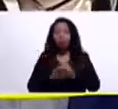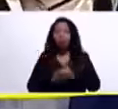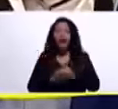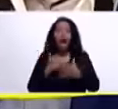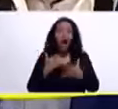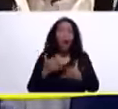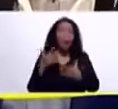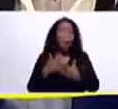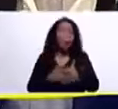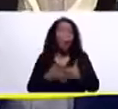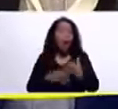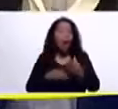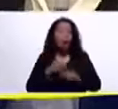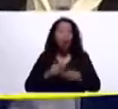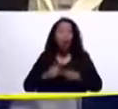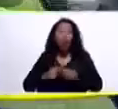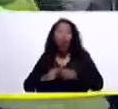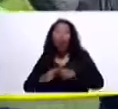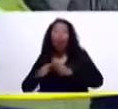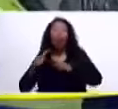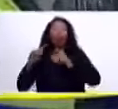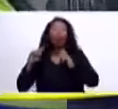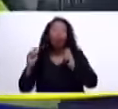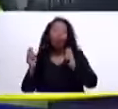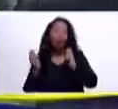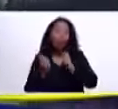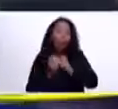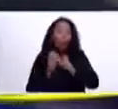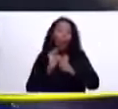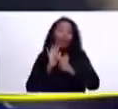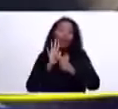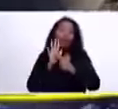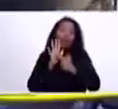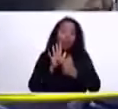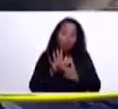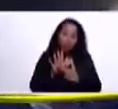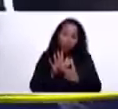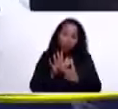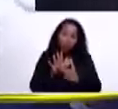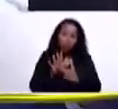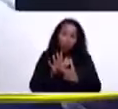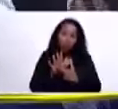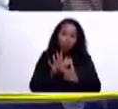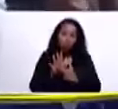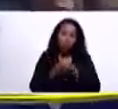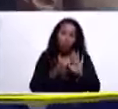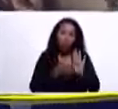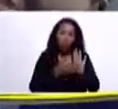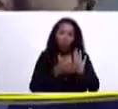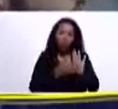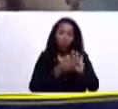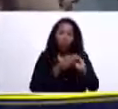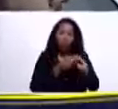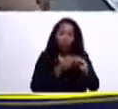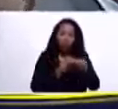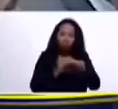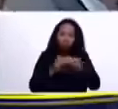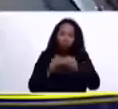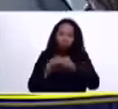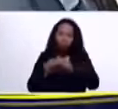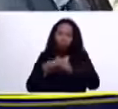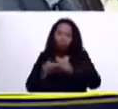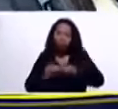ahora hicimos otro cambio importante, que fue el de la representación. Ajustamos la representación